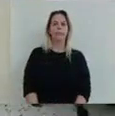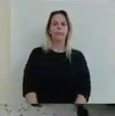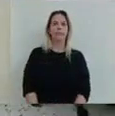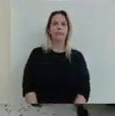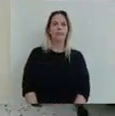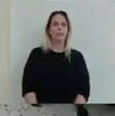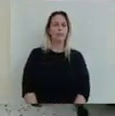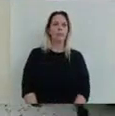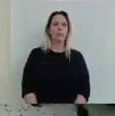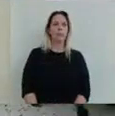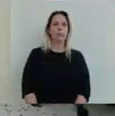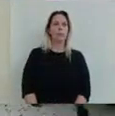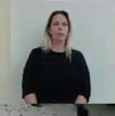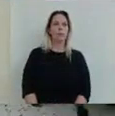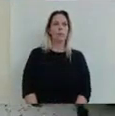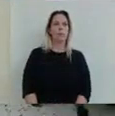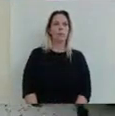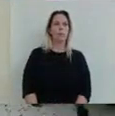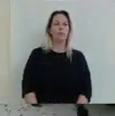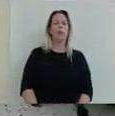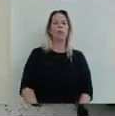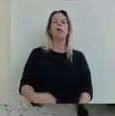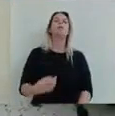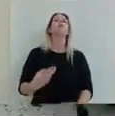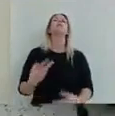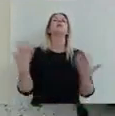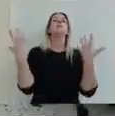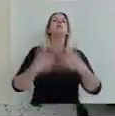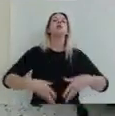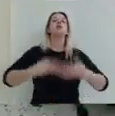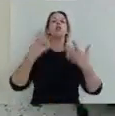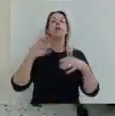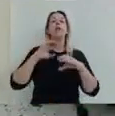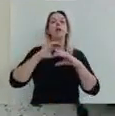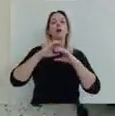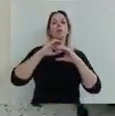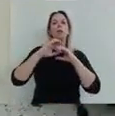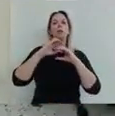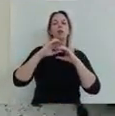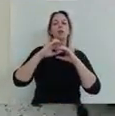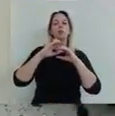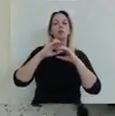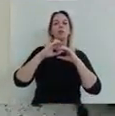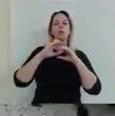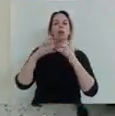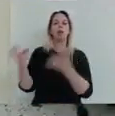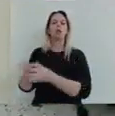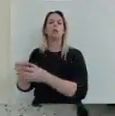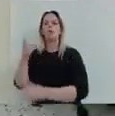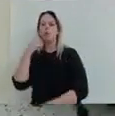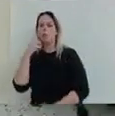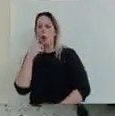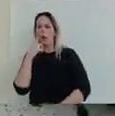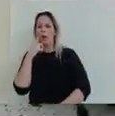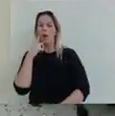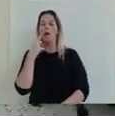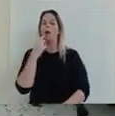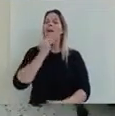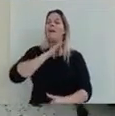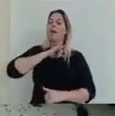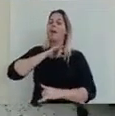Segundo punto, proyecto de comunicación referente a solicitar al DEN, remita detalle de los gastos realizados con la suma de pesos 3